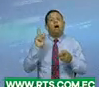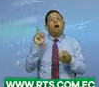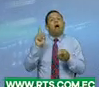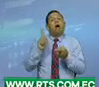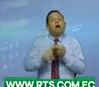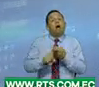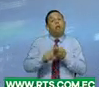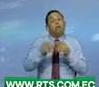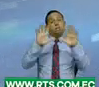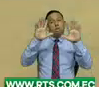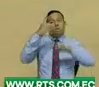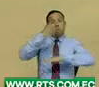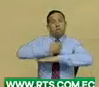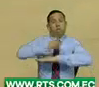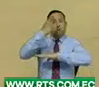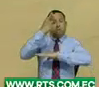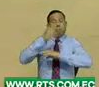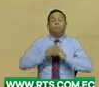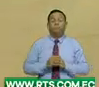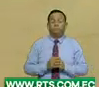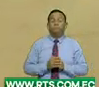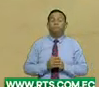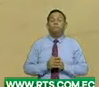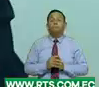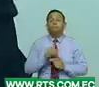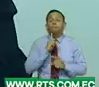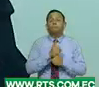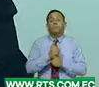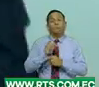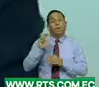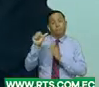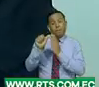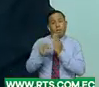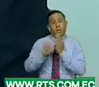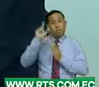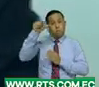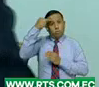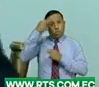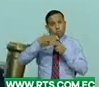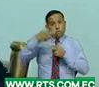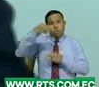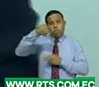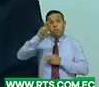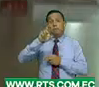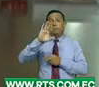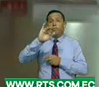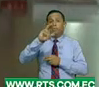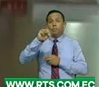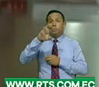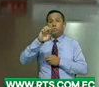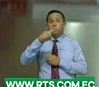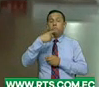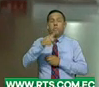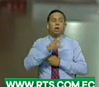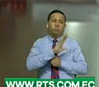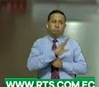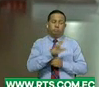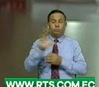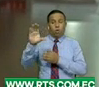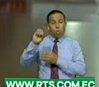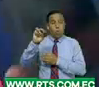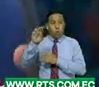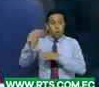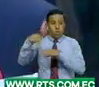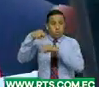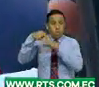hasta las elecciones de su lado el ministro de gobierno gabriel martínez señaló que lo discutirán en una sesión del coe nacional esto es